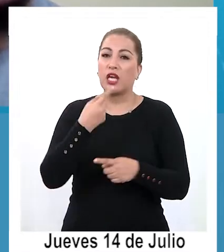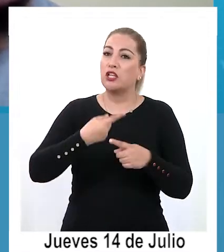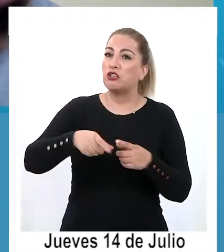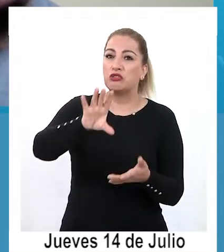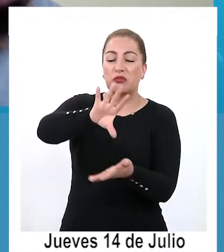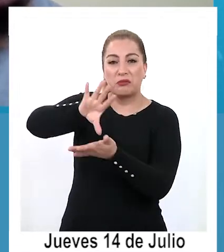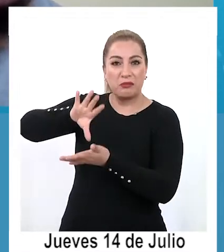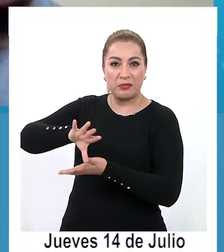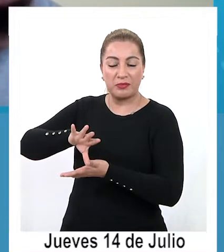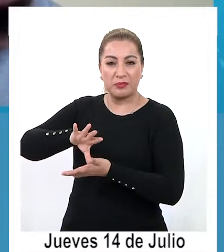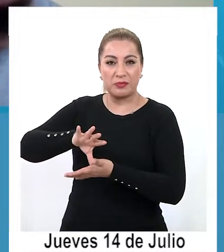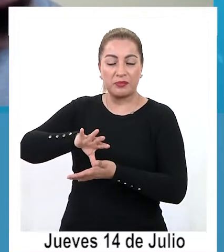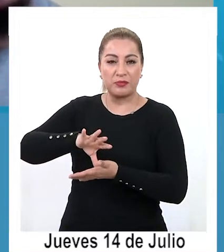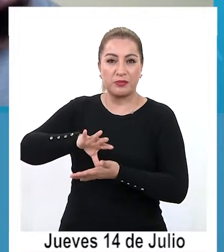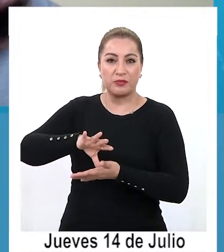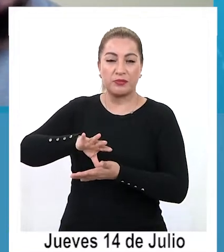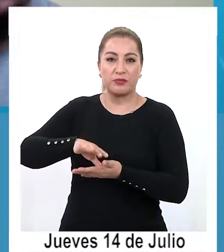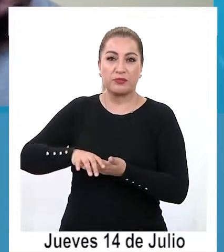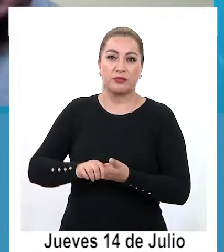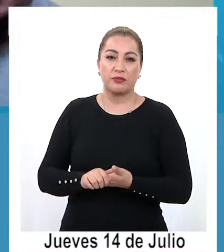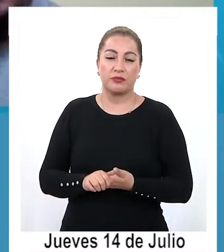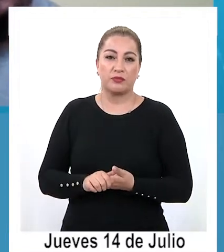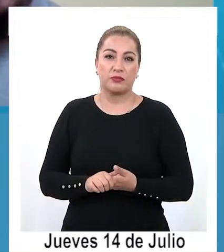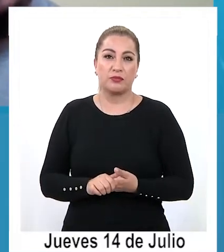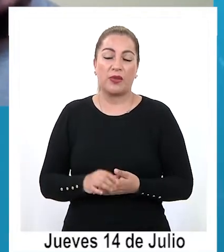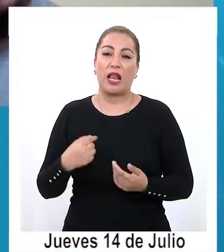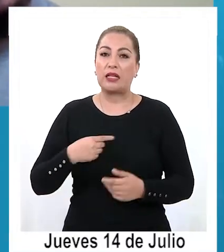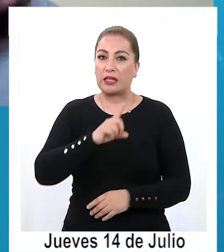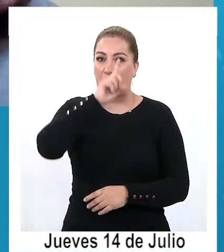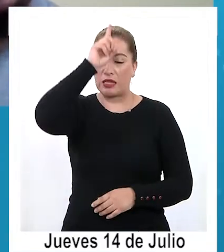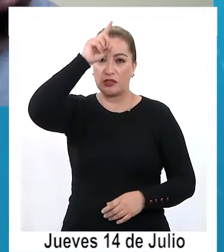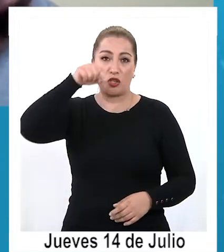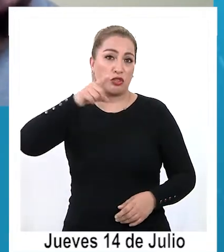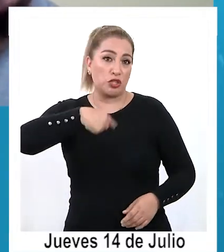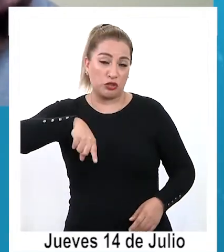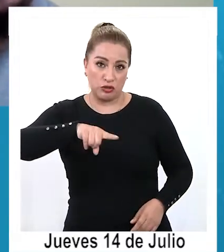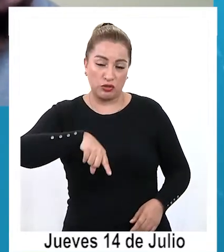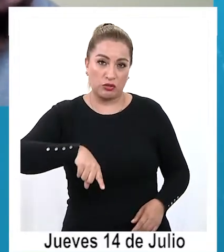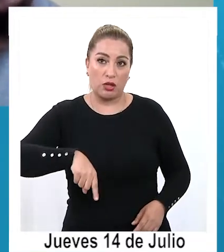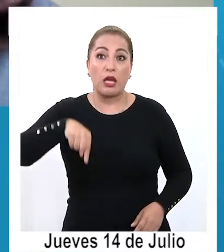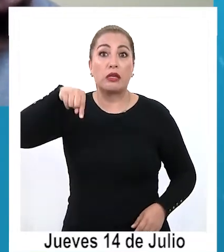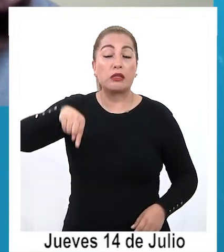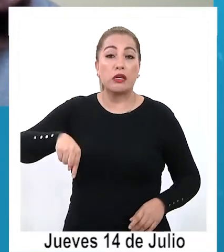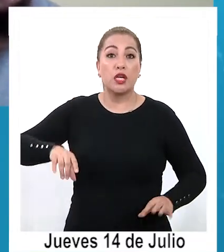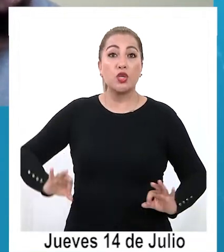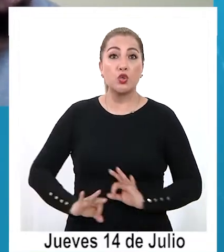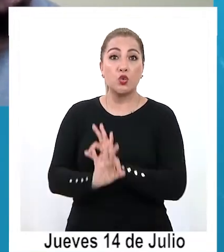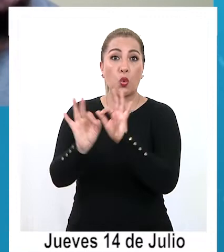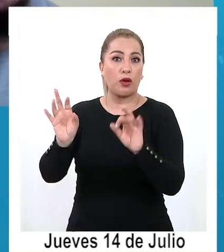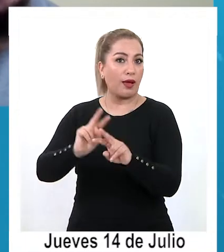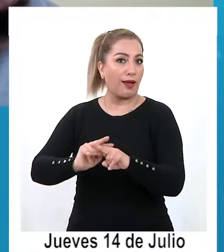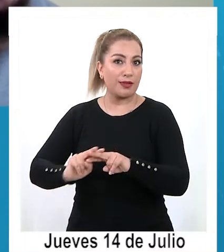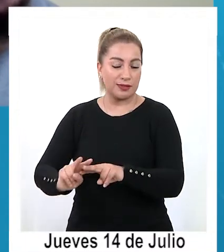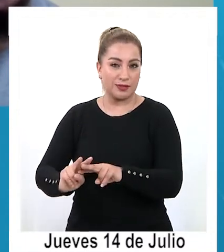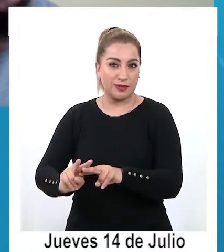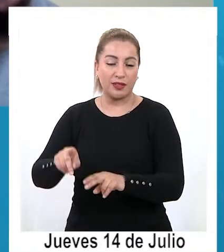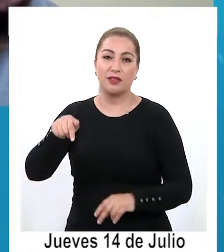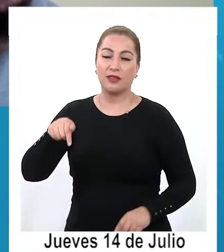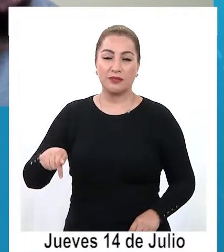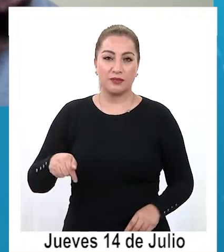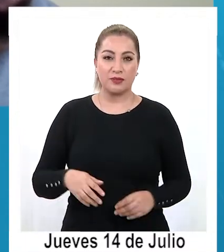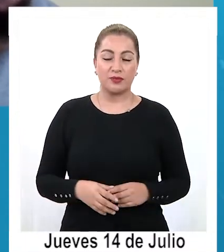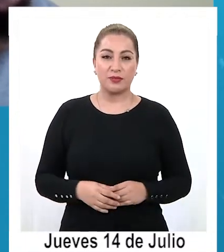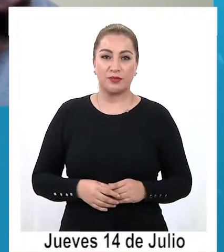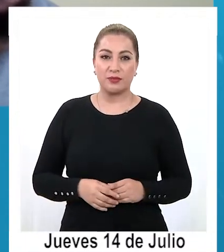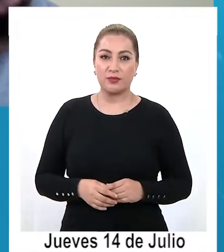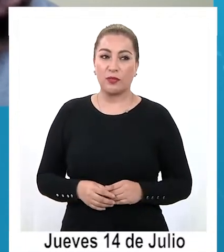latitudes, por lo menos dentro de nuestra tradición como occidental. Y eso tampoco nunca se completó. Y eso llevó